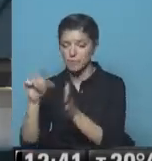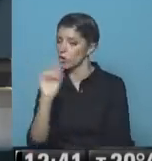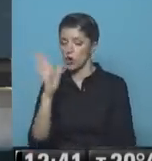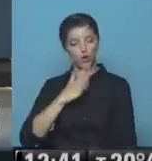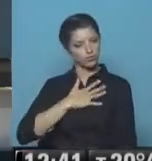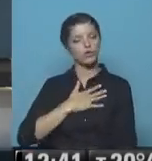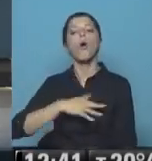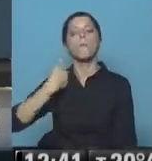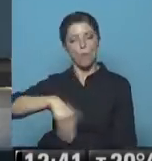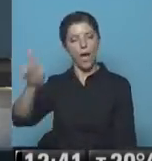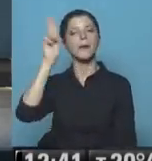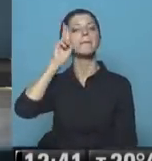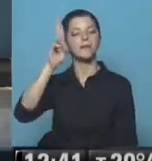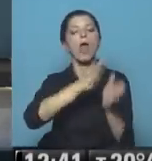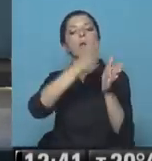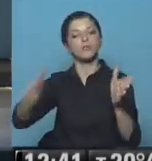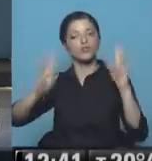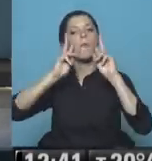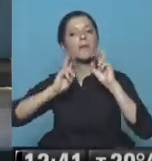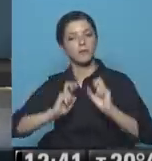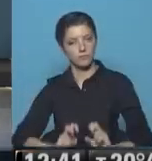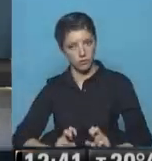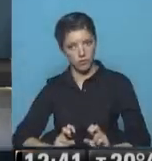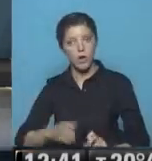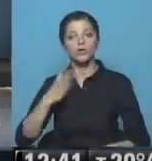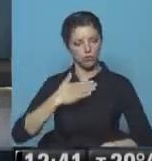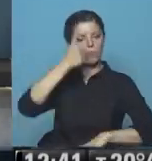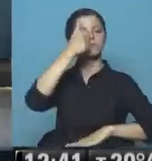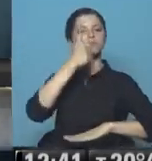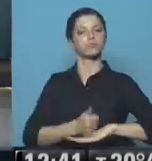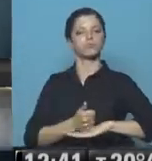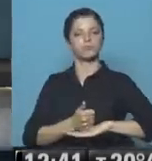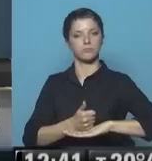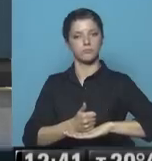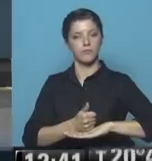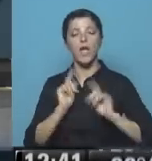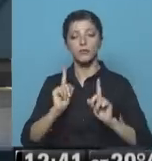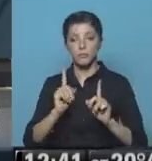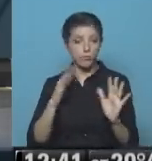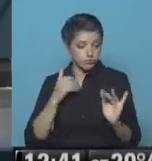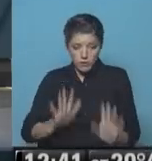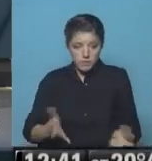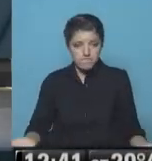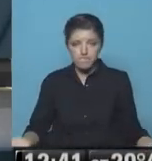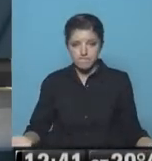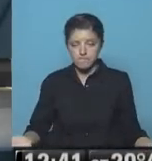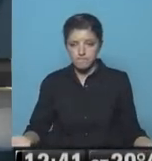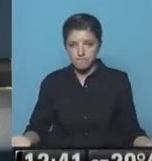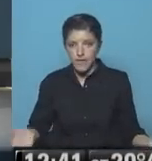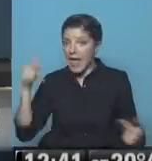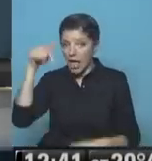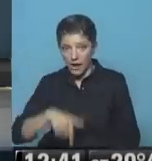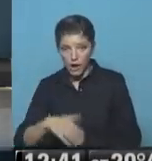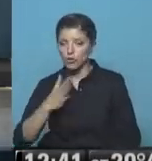voy a respetar el debido proceso, voy a dar la cara, voy a estar de frente y eso es lo que yo estoy haciendo. Aquí no